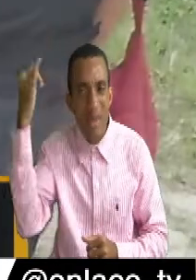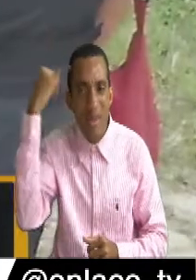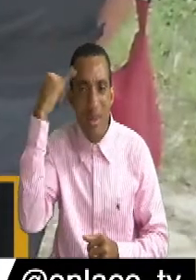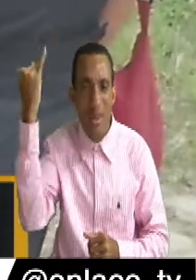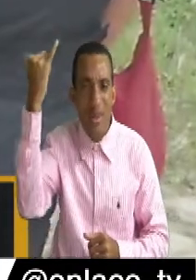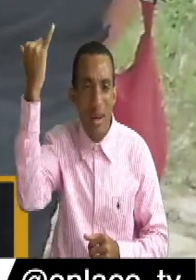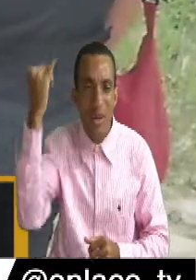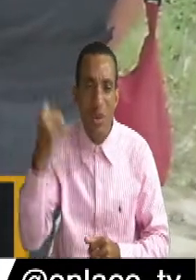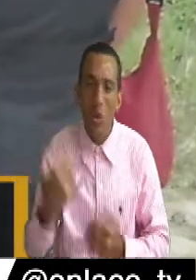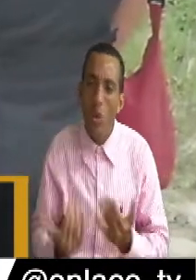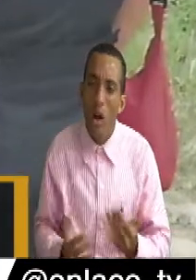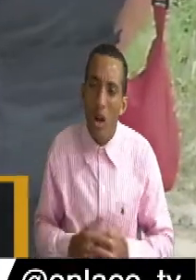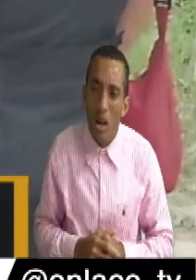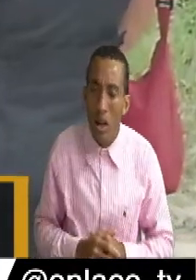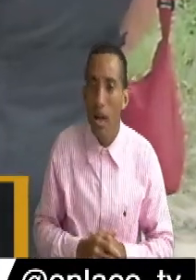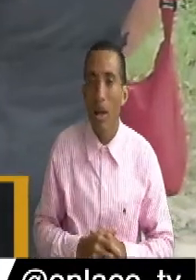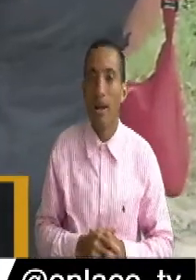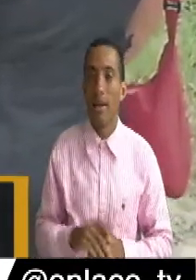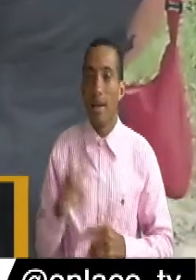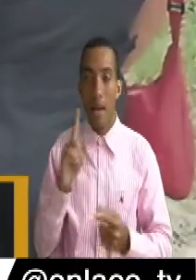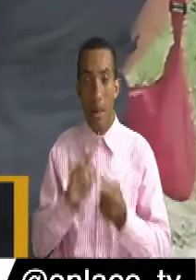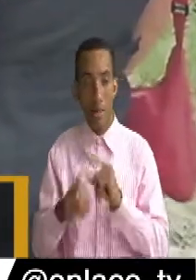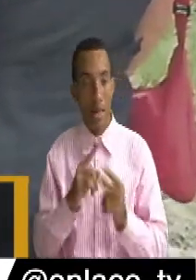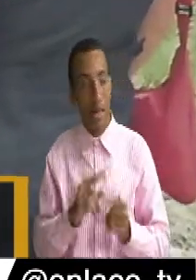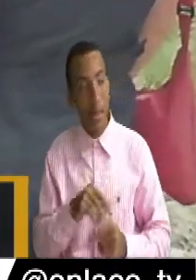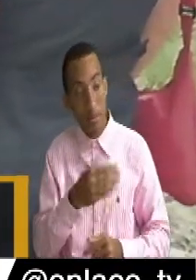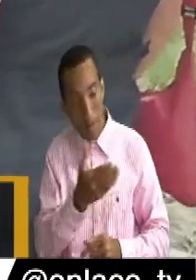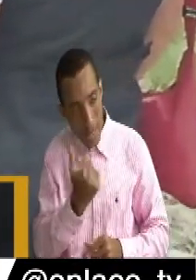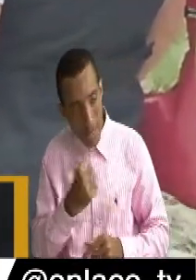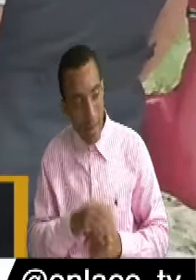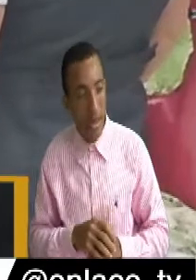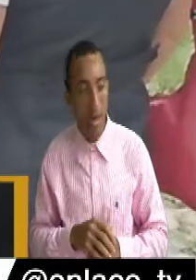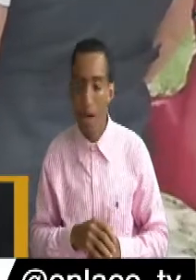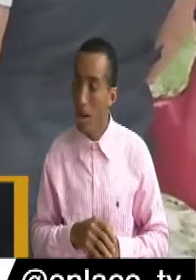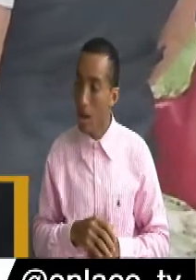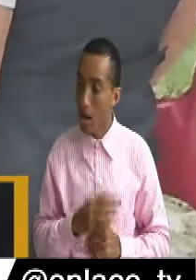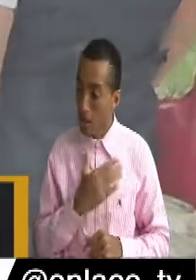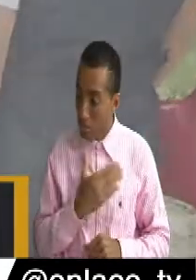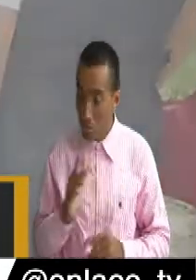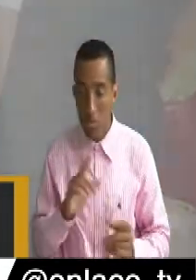por una amiga y me gustó sus principios,